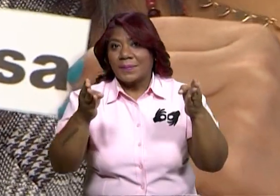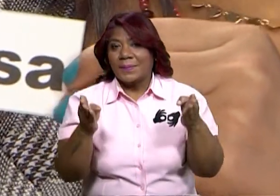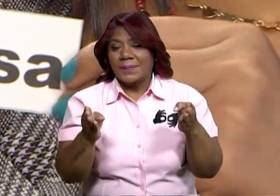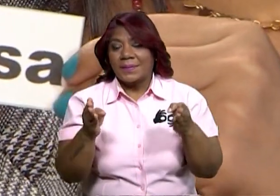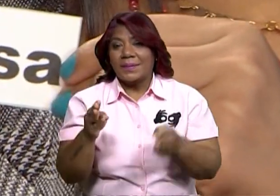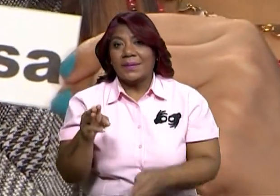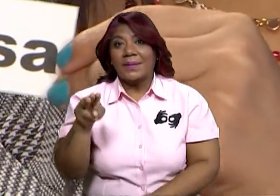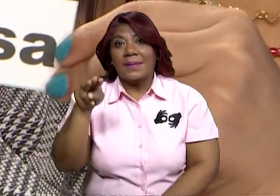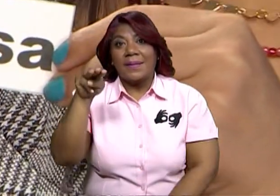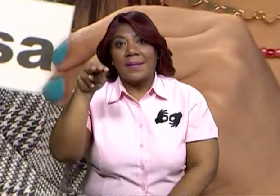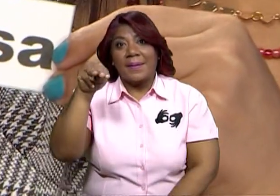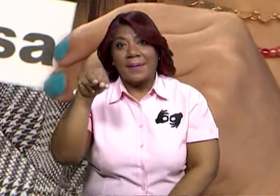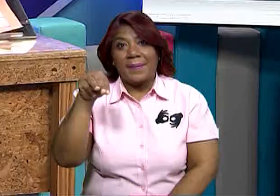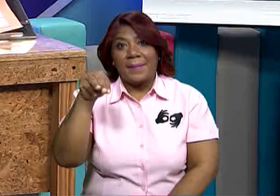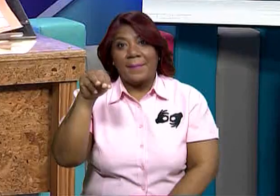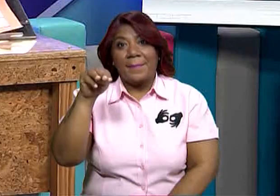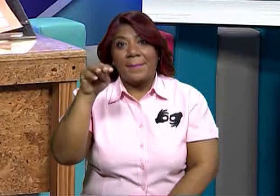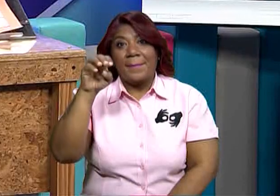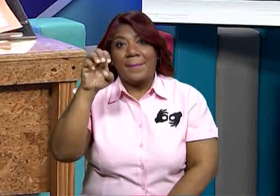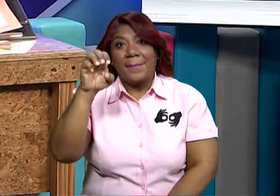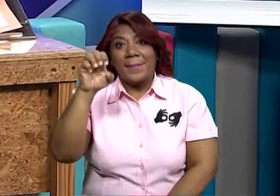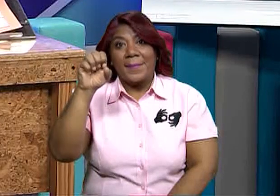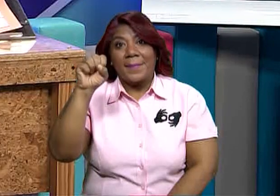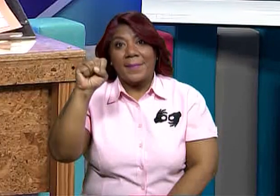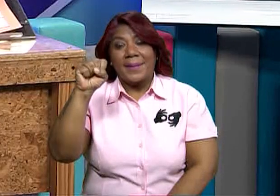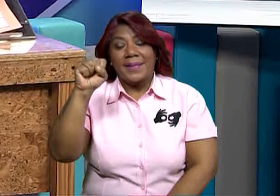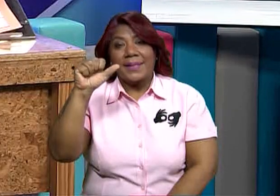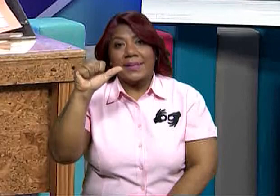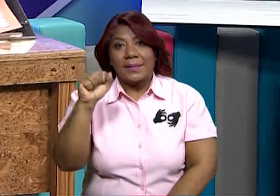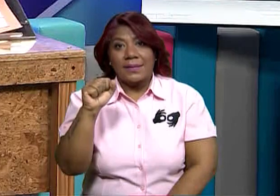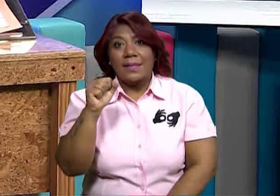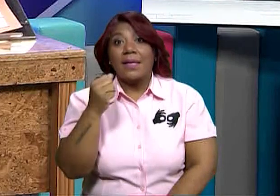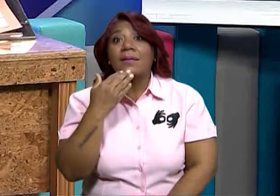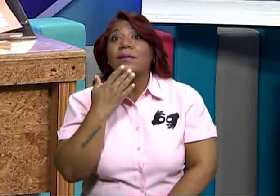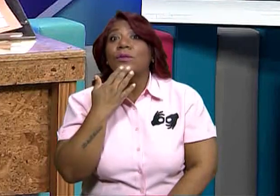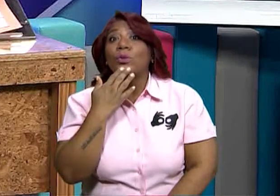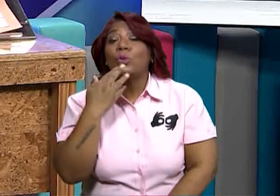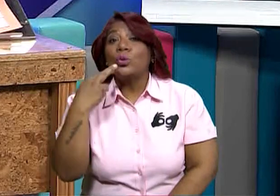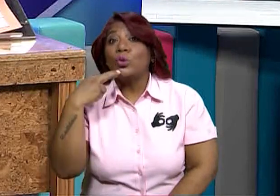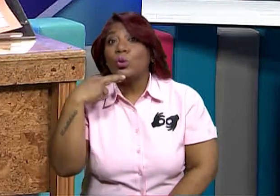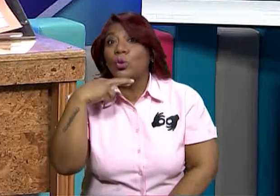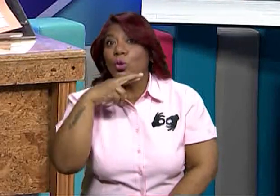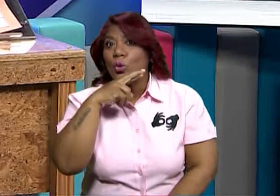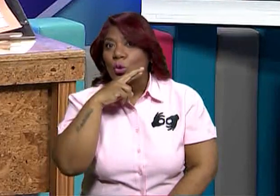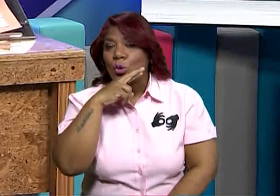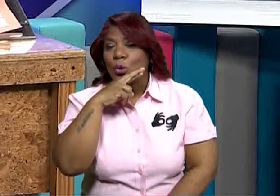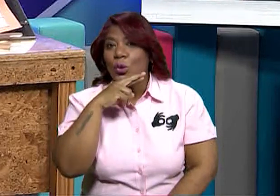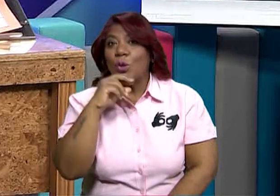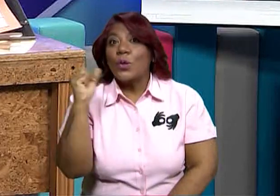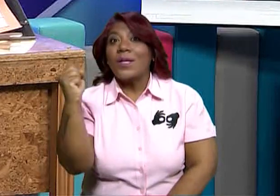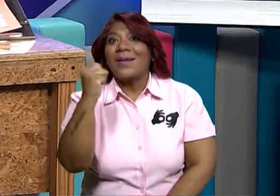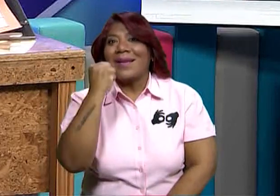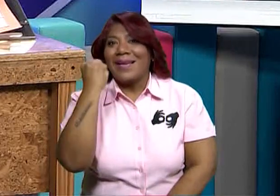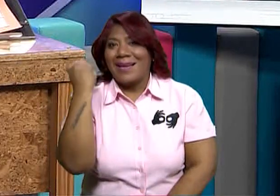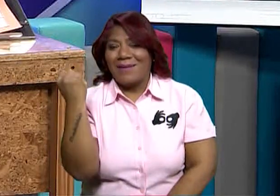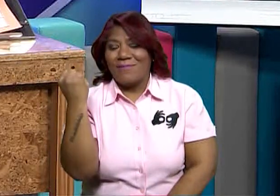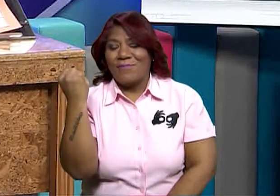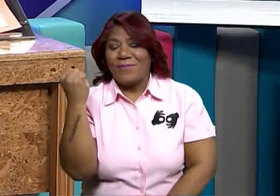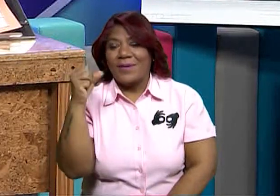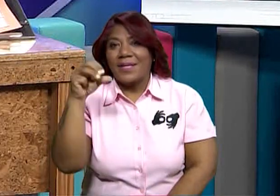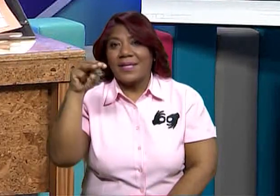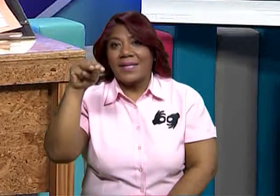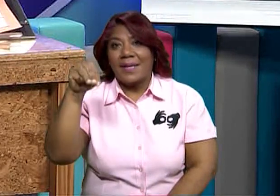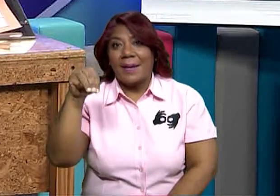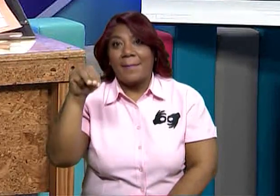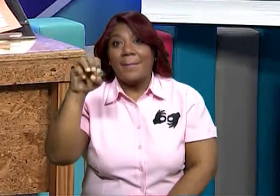tengo clasificada con un color, la sílaba que es más fuerte, que sería la me. Y esa sería